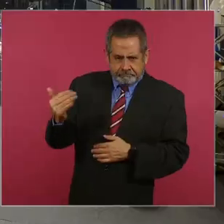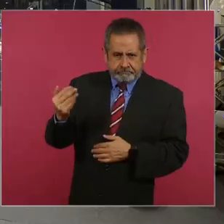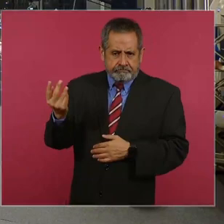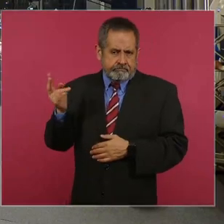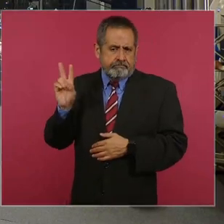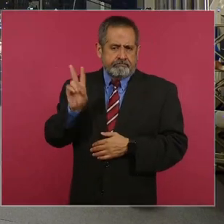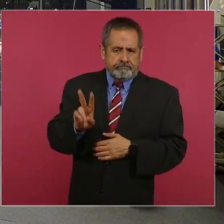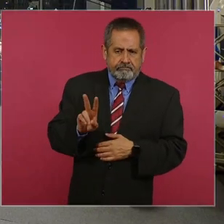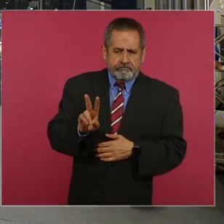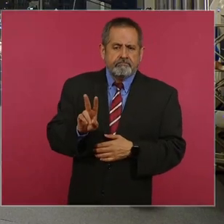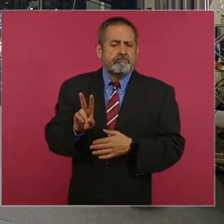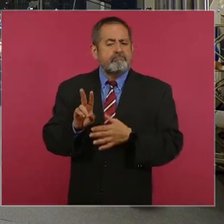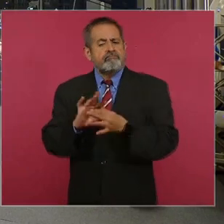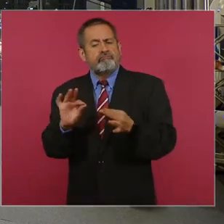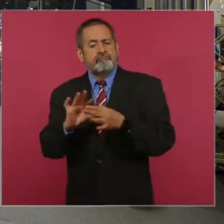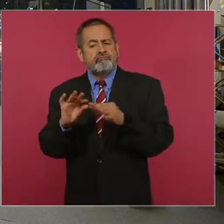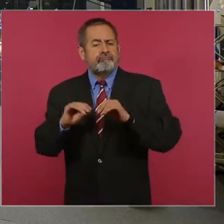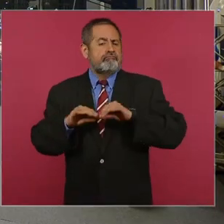a que